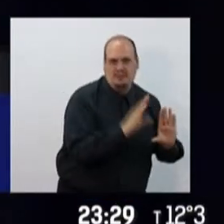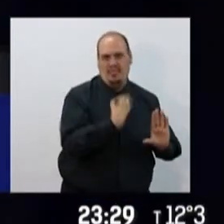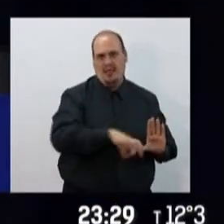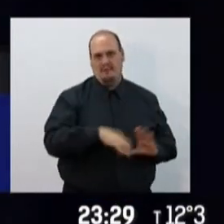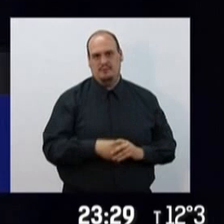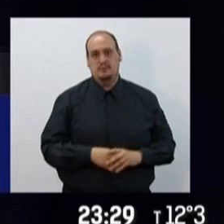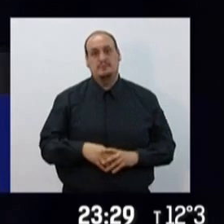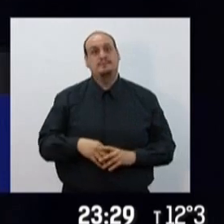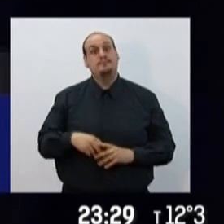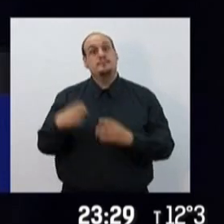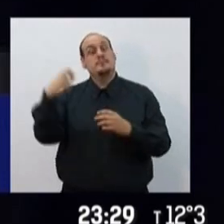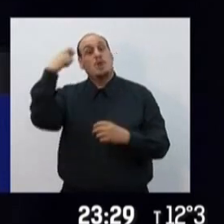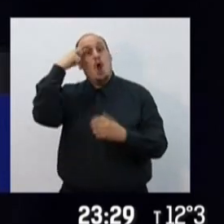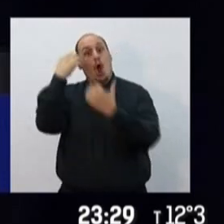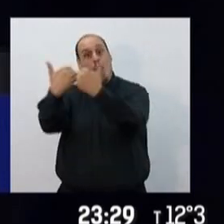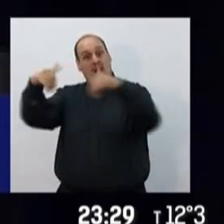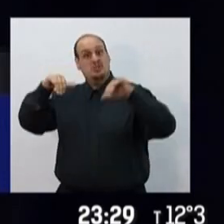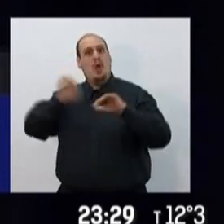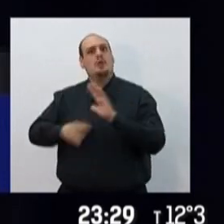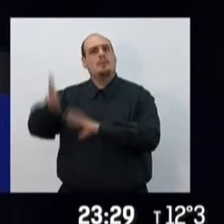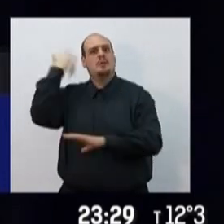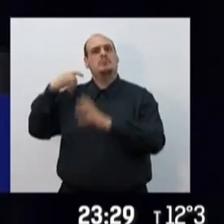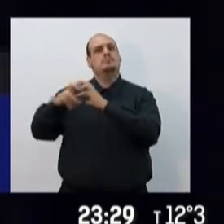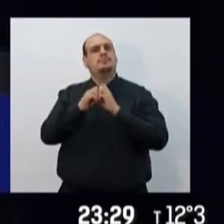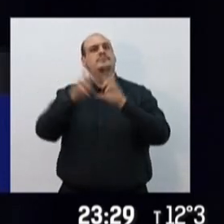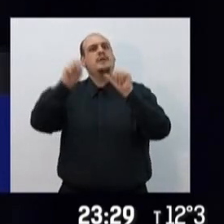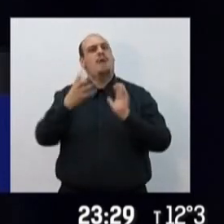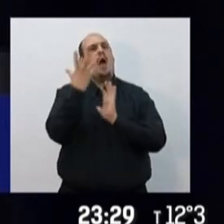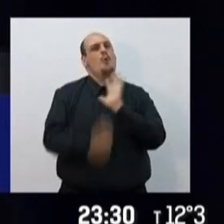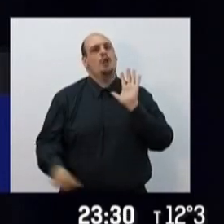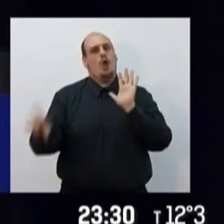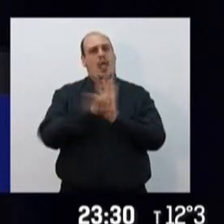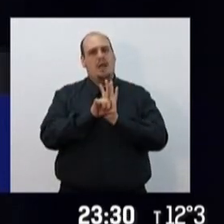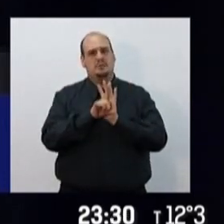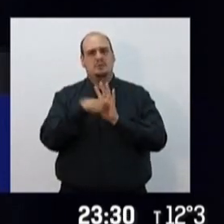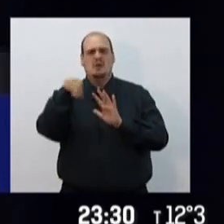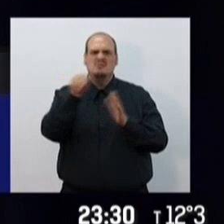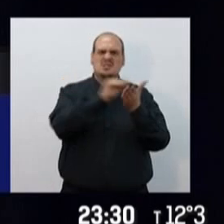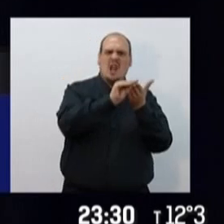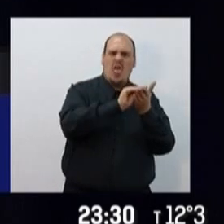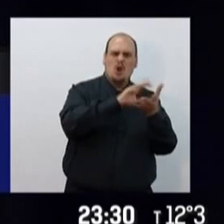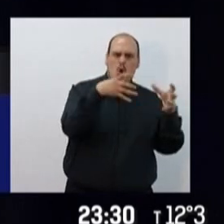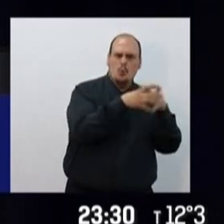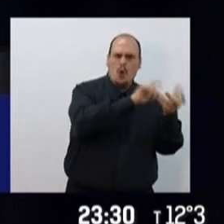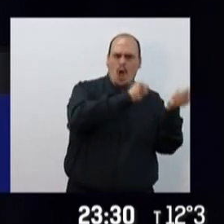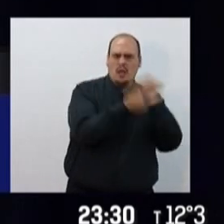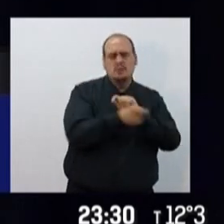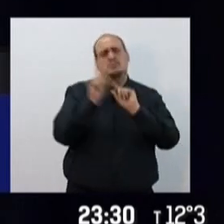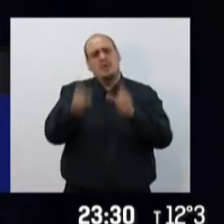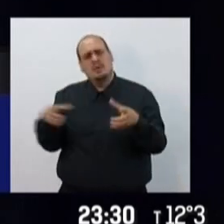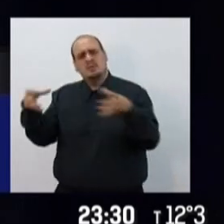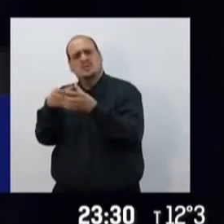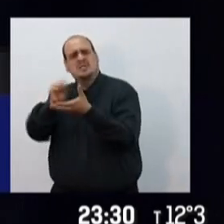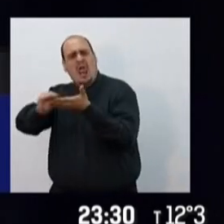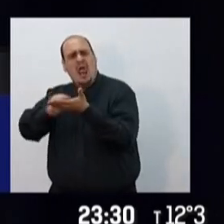debatimos en el Congreso el derecho al aborto legal. Ahí vimos cómo senadores tanto de Cambiemos como de la ahora Frente de